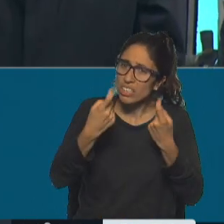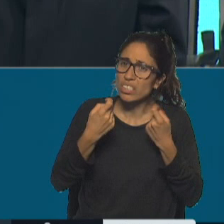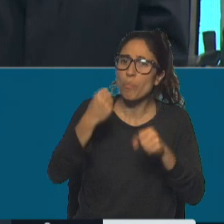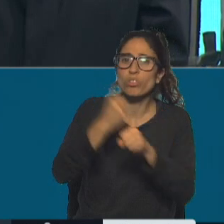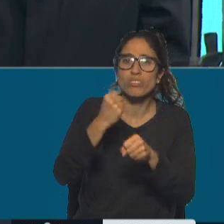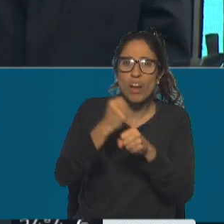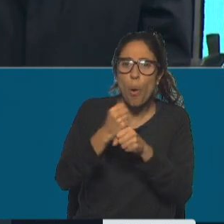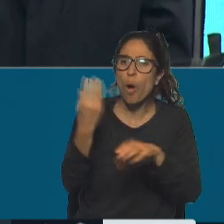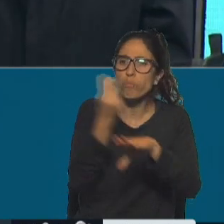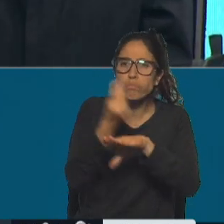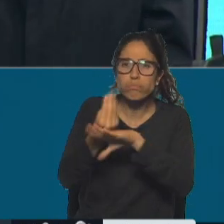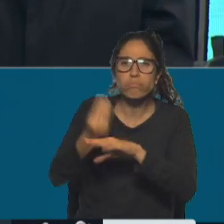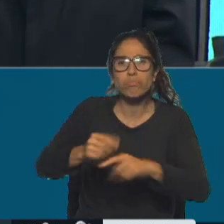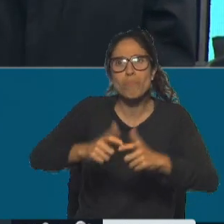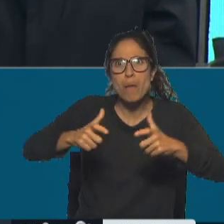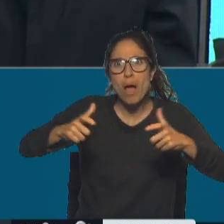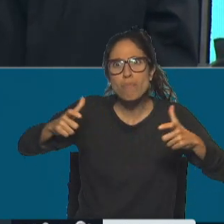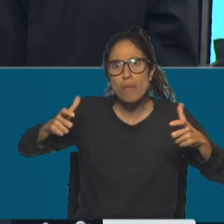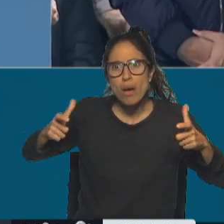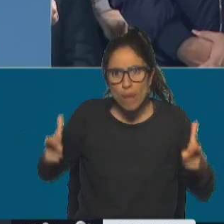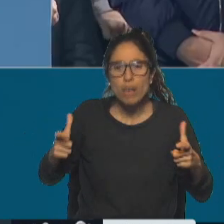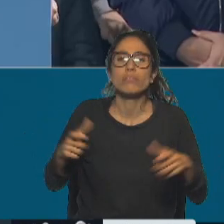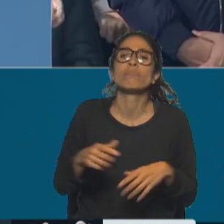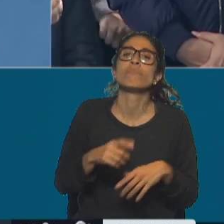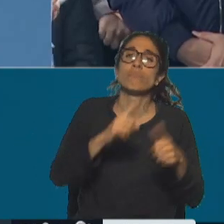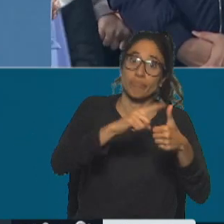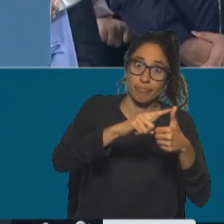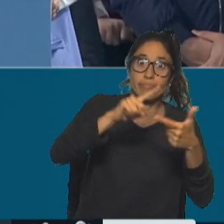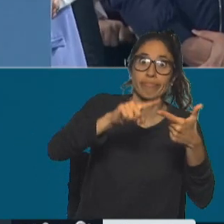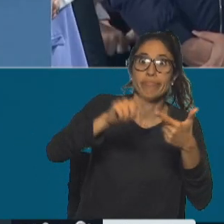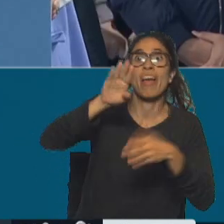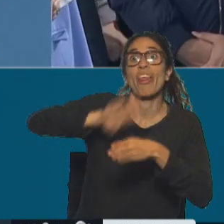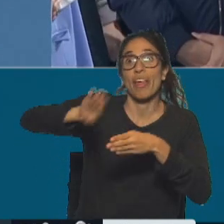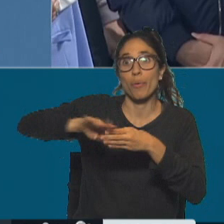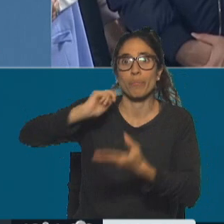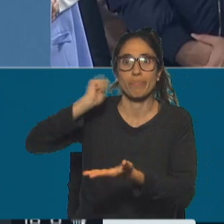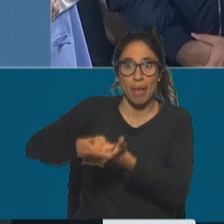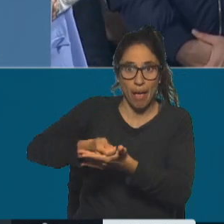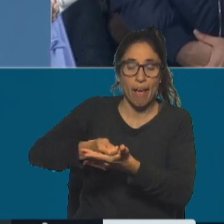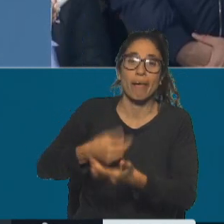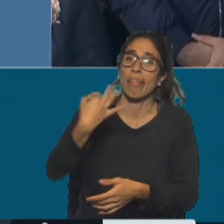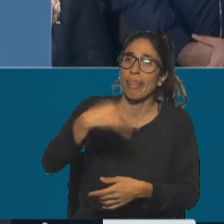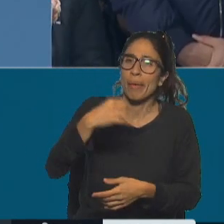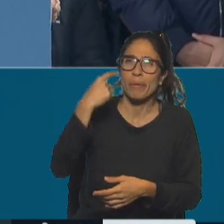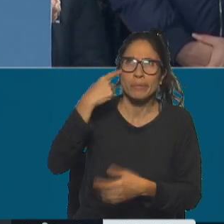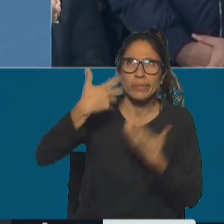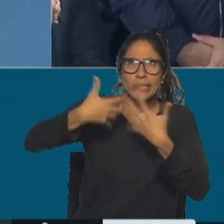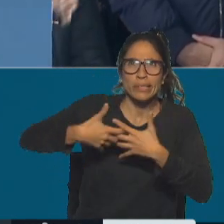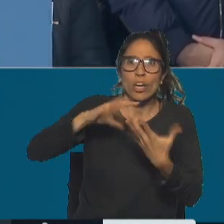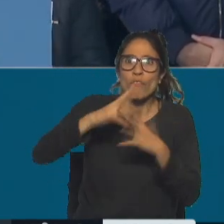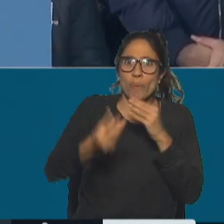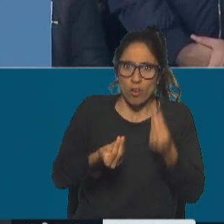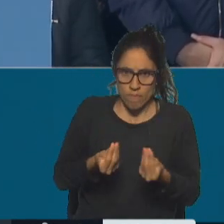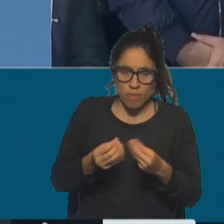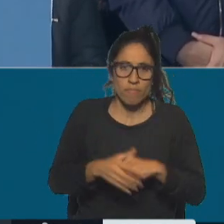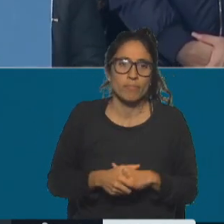que pagar una deuda. Tenemos que discutir cómo lo vamos a hacer, de qué manera. Que no es el Estado al servicio del sector privado. Exacto. Esa es otra